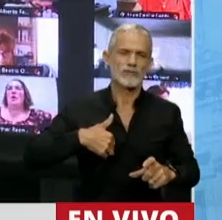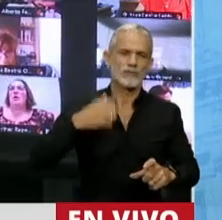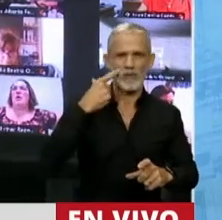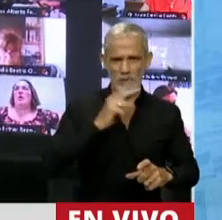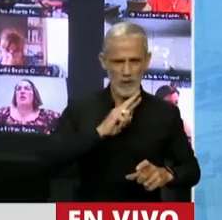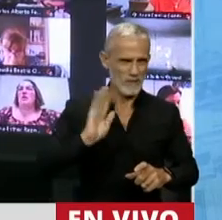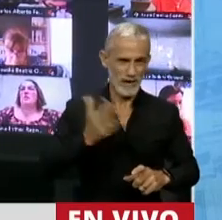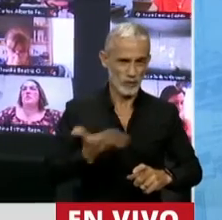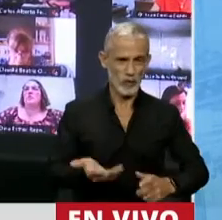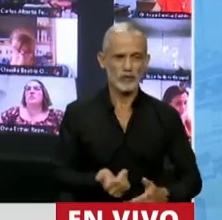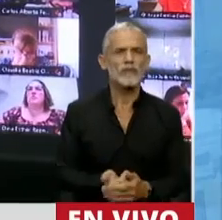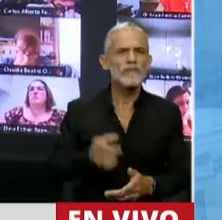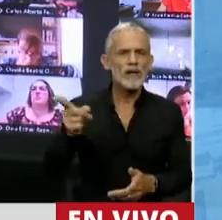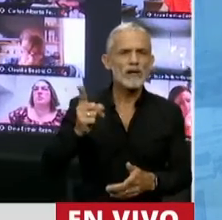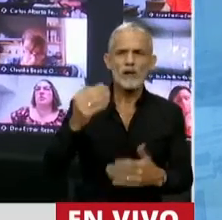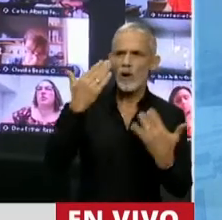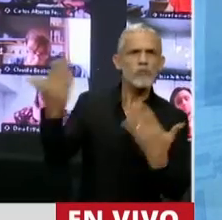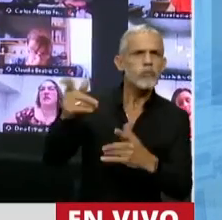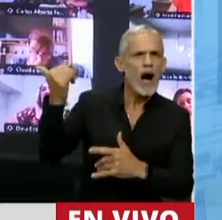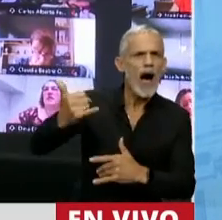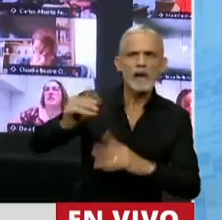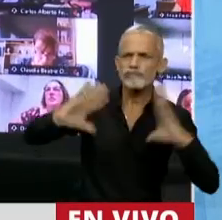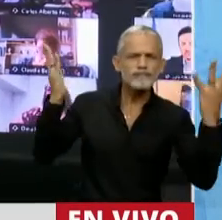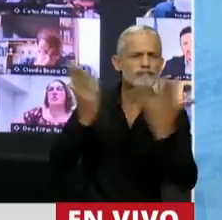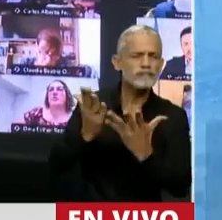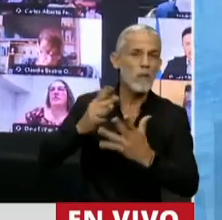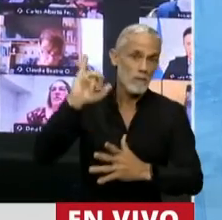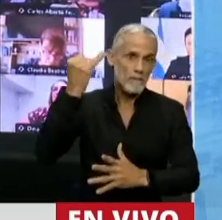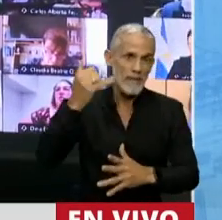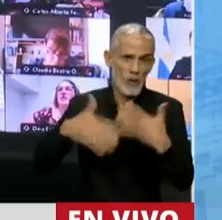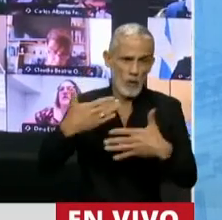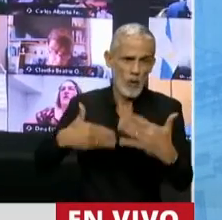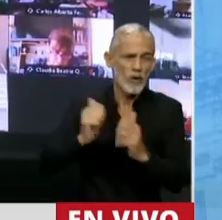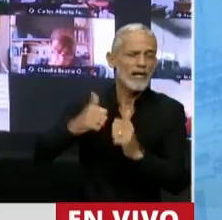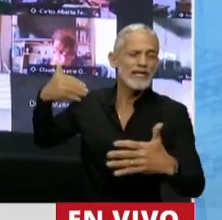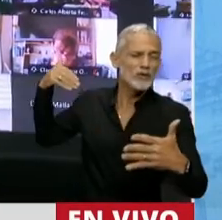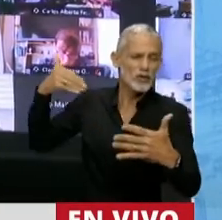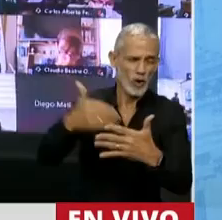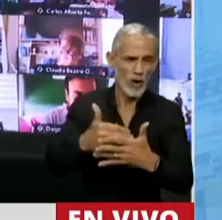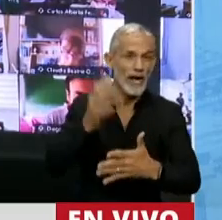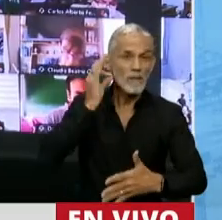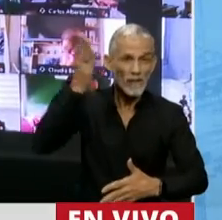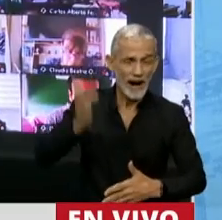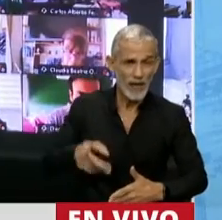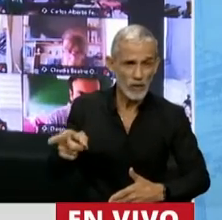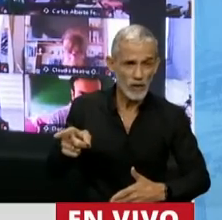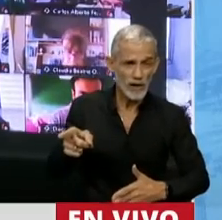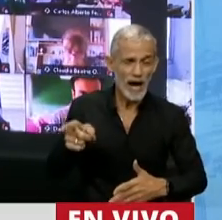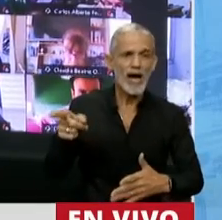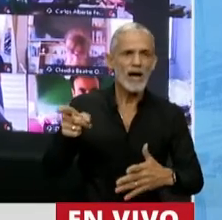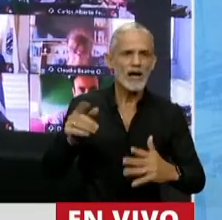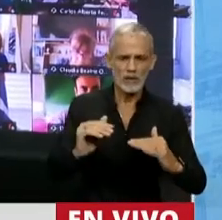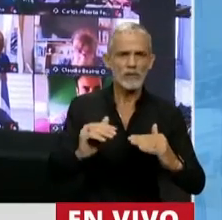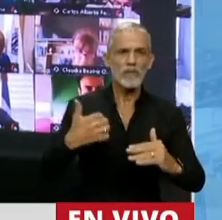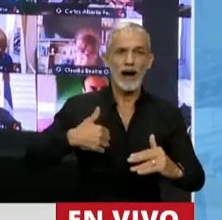argentinas. Fue reconocido unánimemente como el mejor jugador de la historia. Maradona posicionó